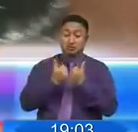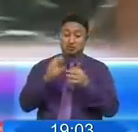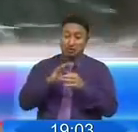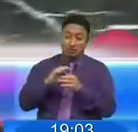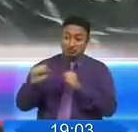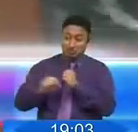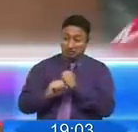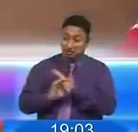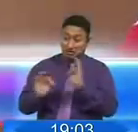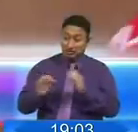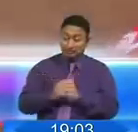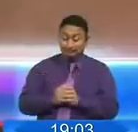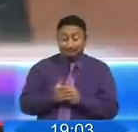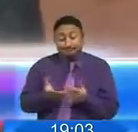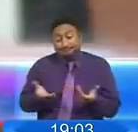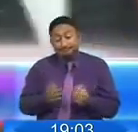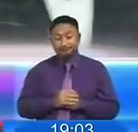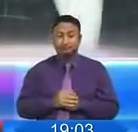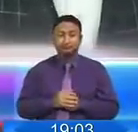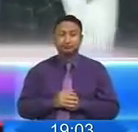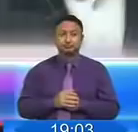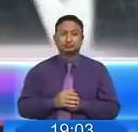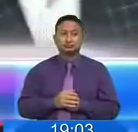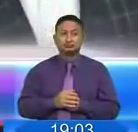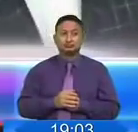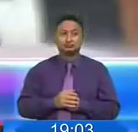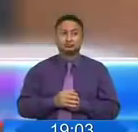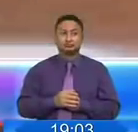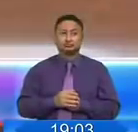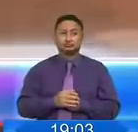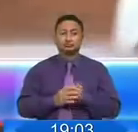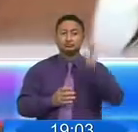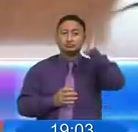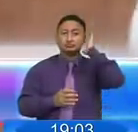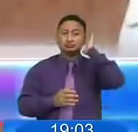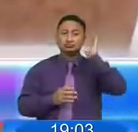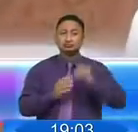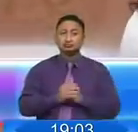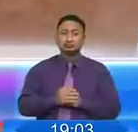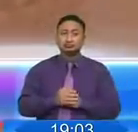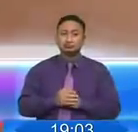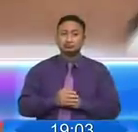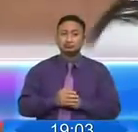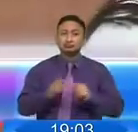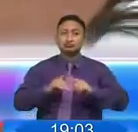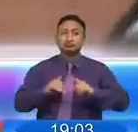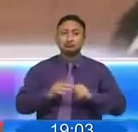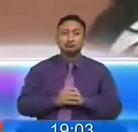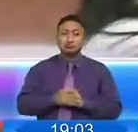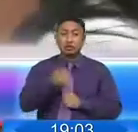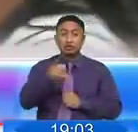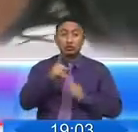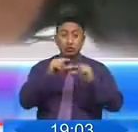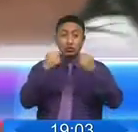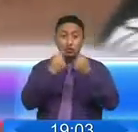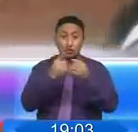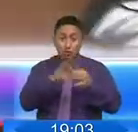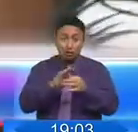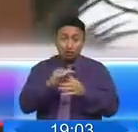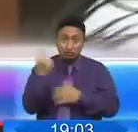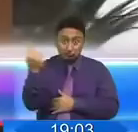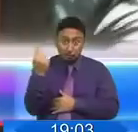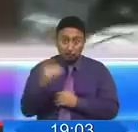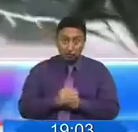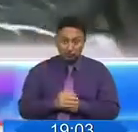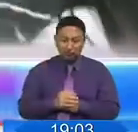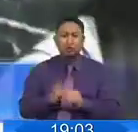de bancada, que a la hora del té la abandonaron. ¿Desde el mismo bloque les dejaron sola? No, en la